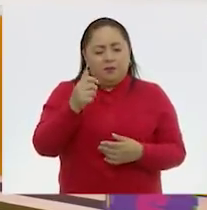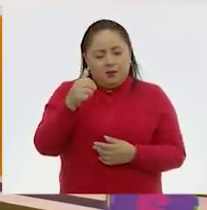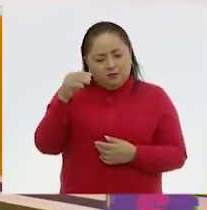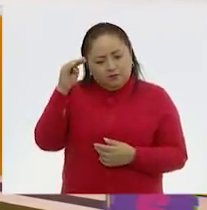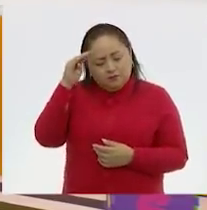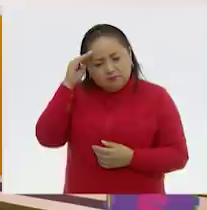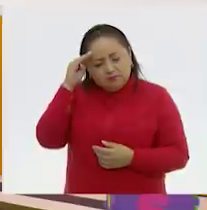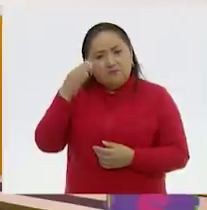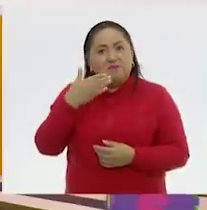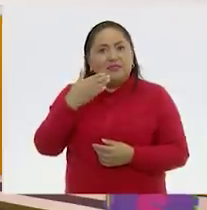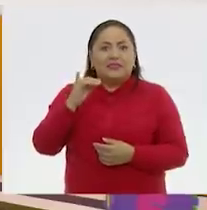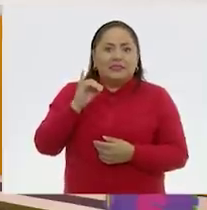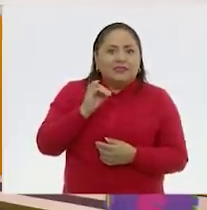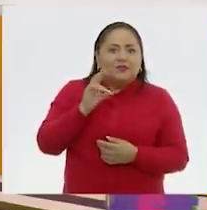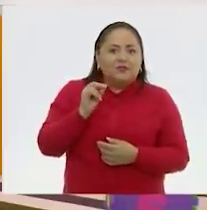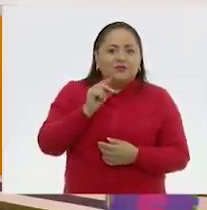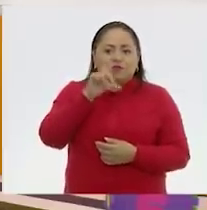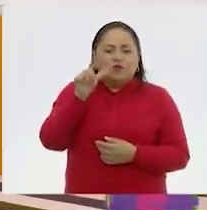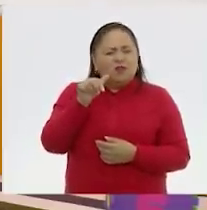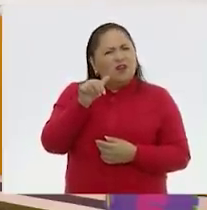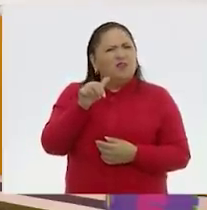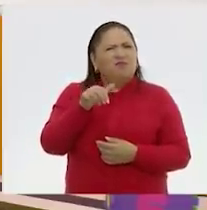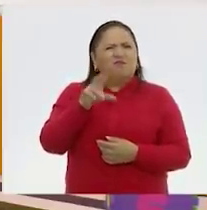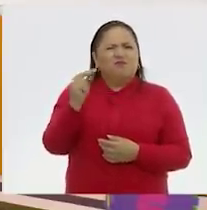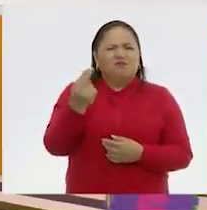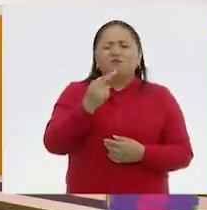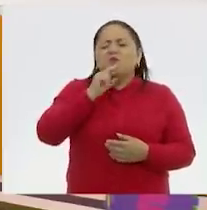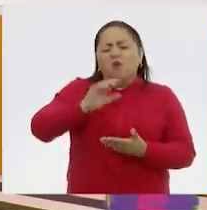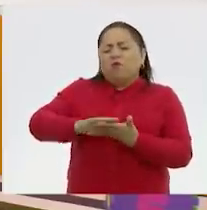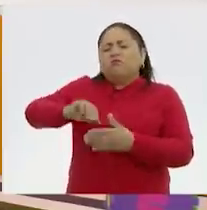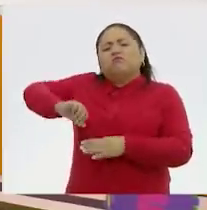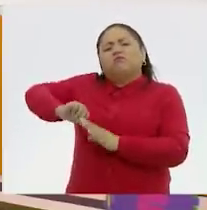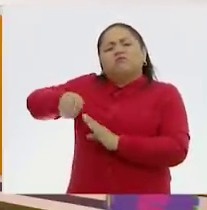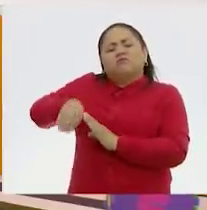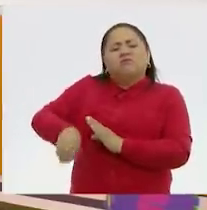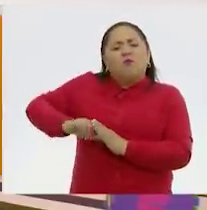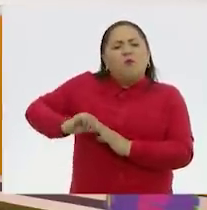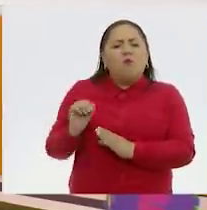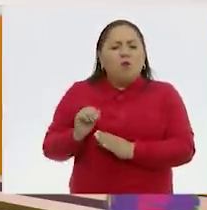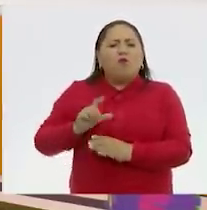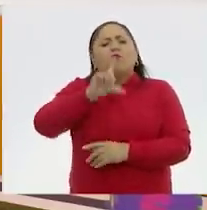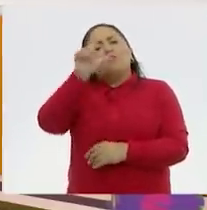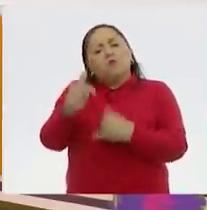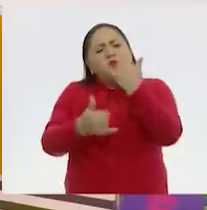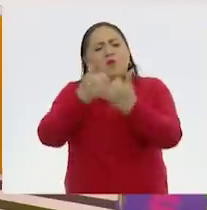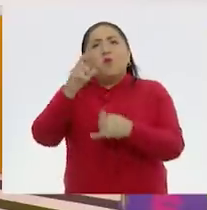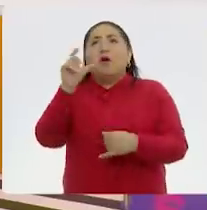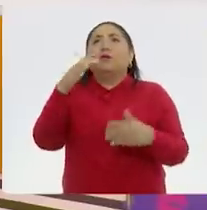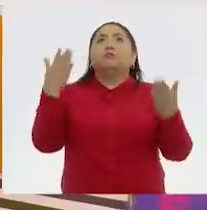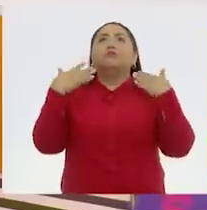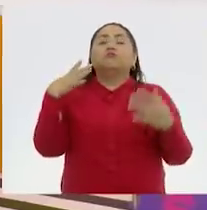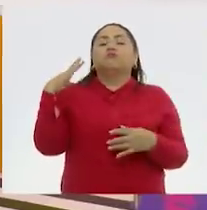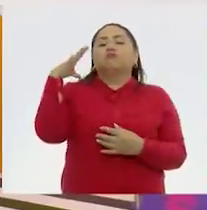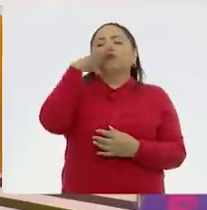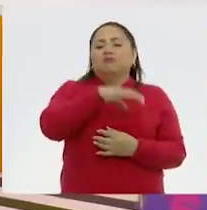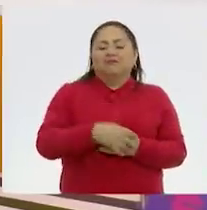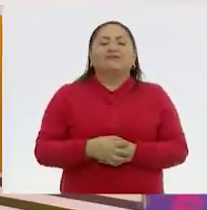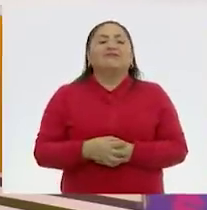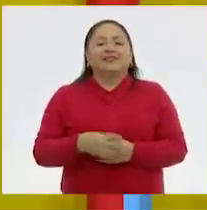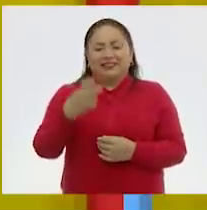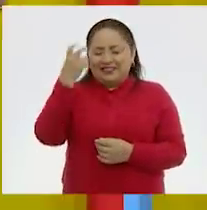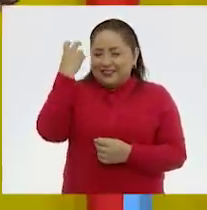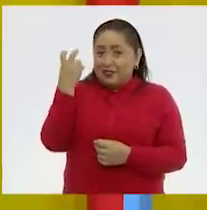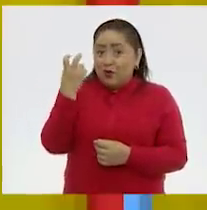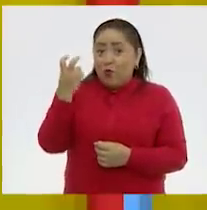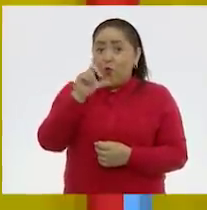Lo pienso bien y tomo la decisión de guardarlo. Y después jugar cuando haga mucho calor. Exacto, ¿verdad? Cuando haga mucho calor